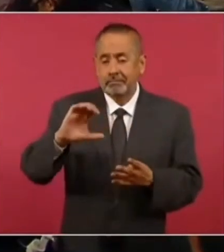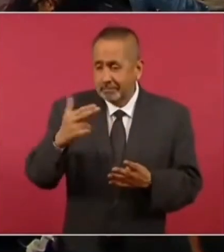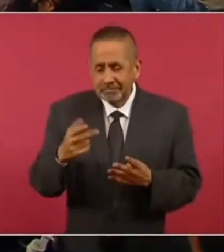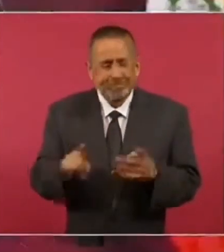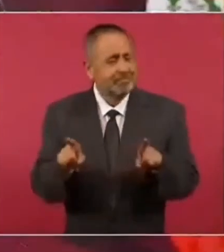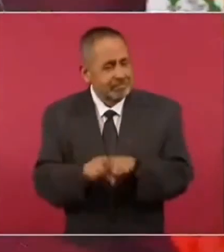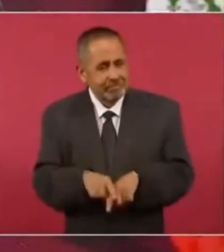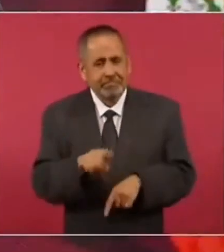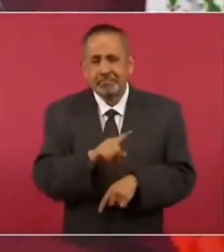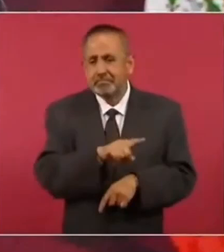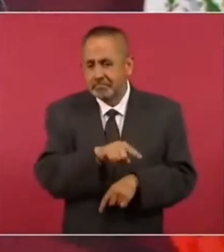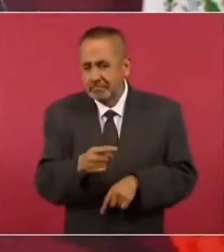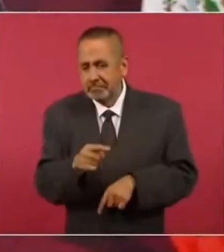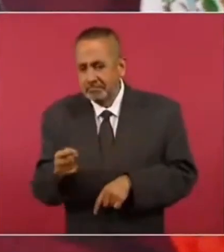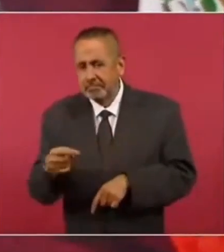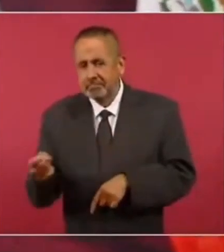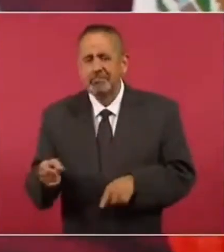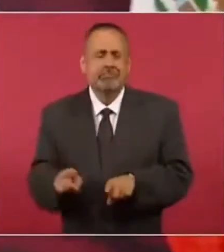y luego